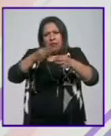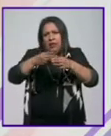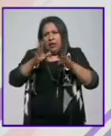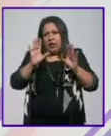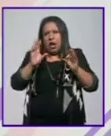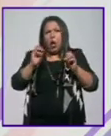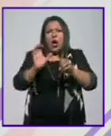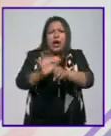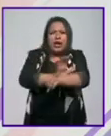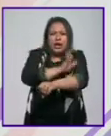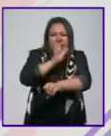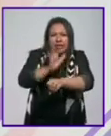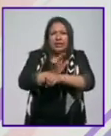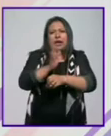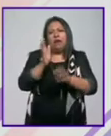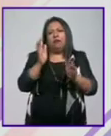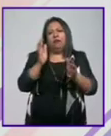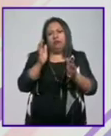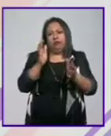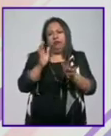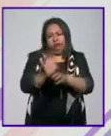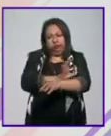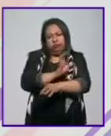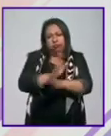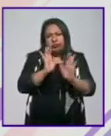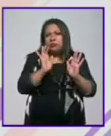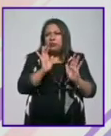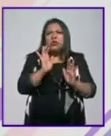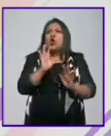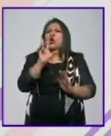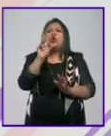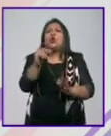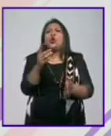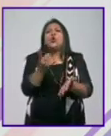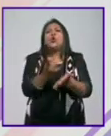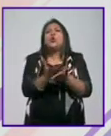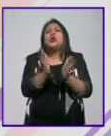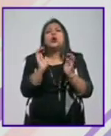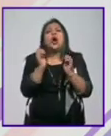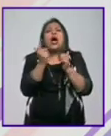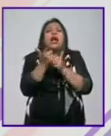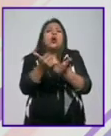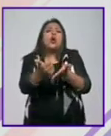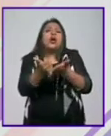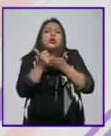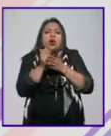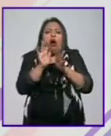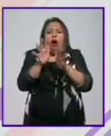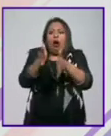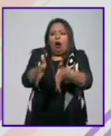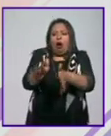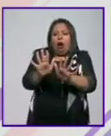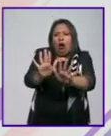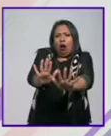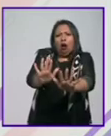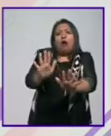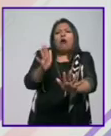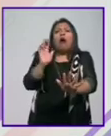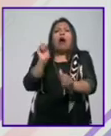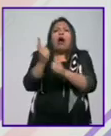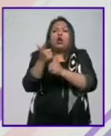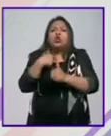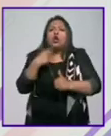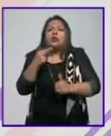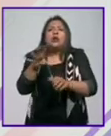o una energía, la electricidad en este caso, no es nada más un agente inerte que está ahí a la disposición